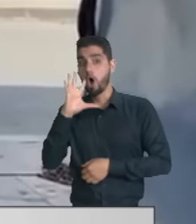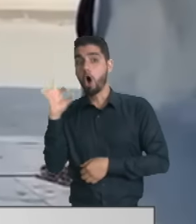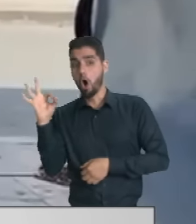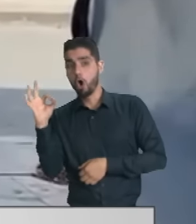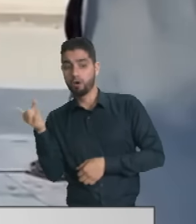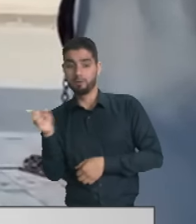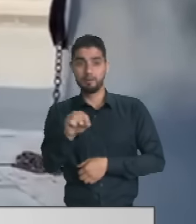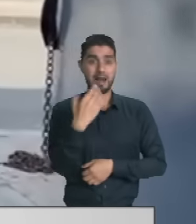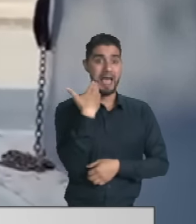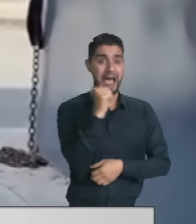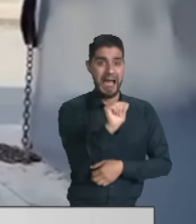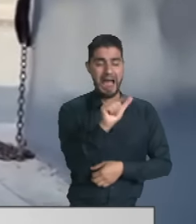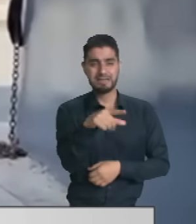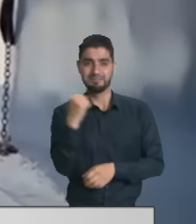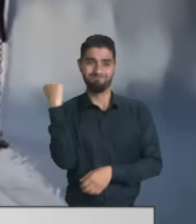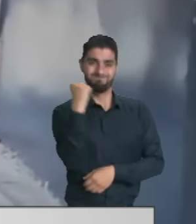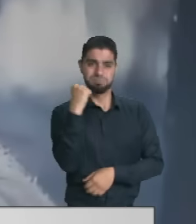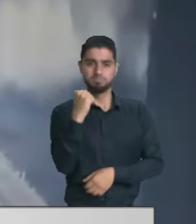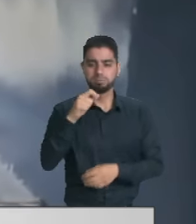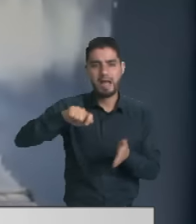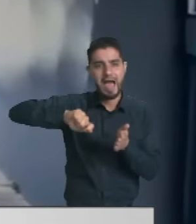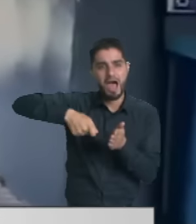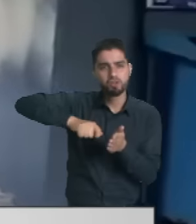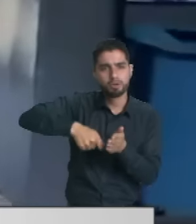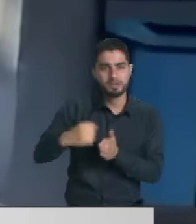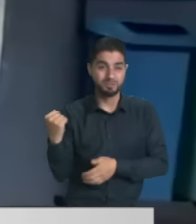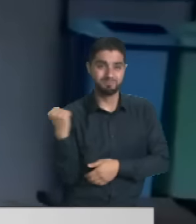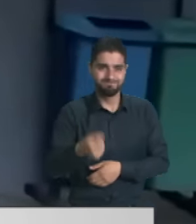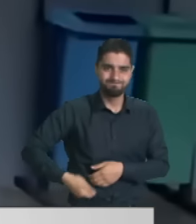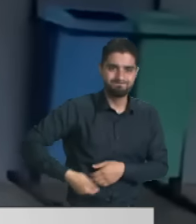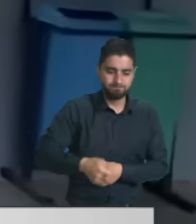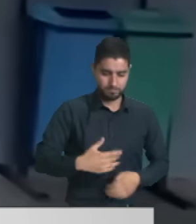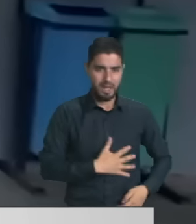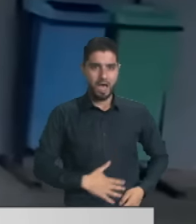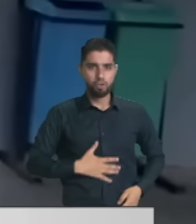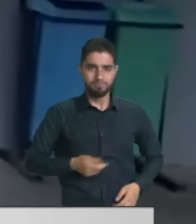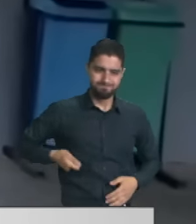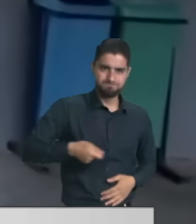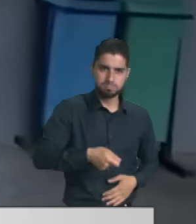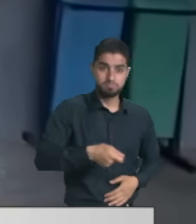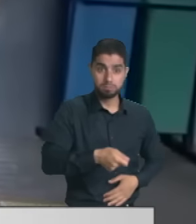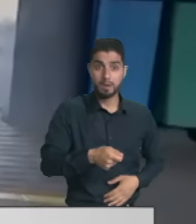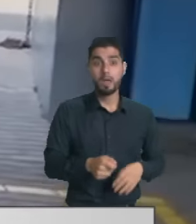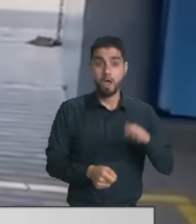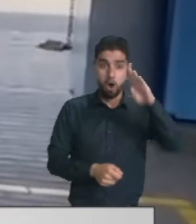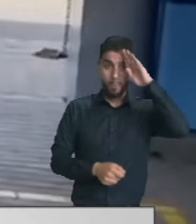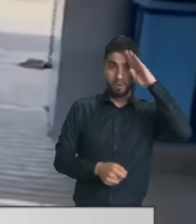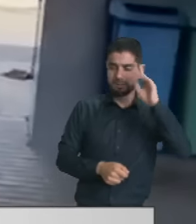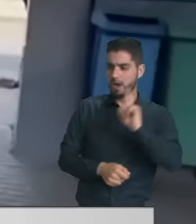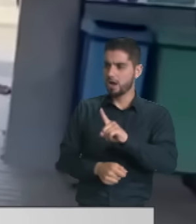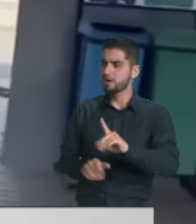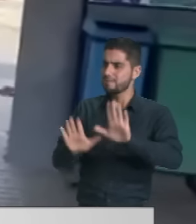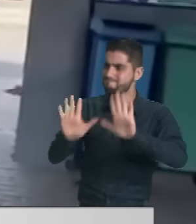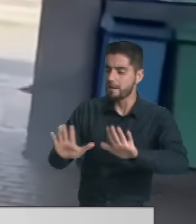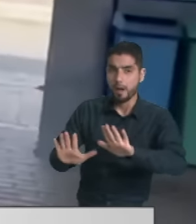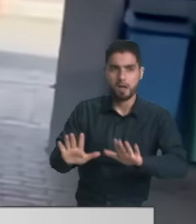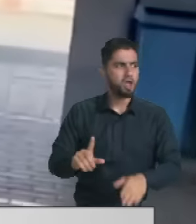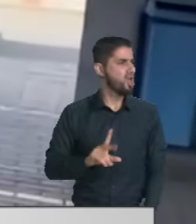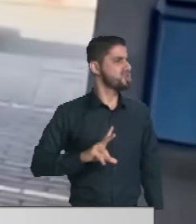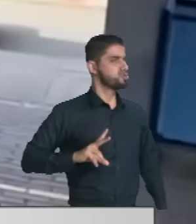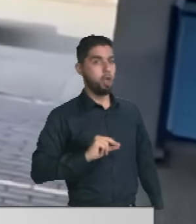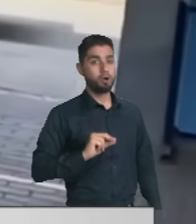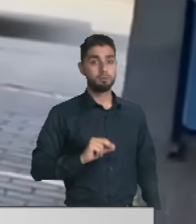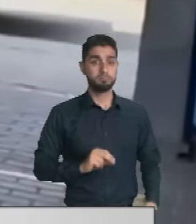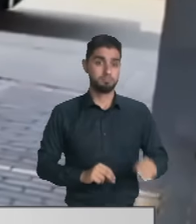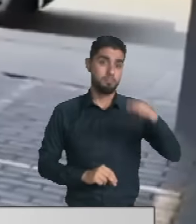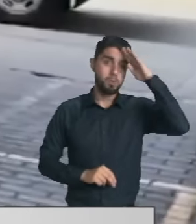atornillador, generándole graves lesiones en su abdomen. Los uniformados le indicaron al agresor que soltara a la víctima, pero este al negarse obliga a los uniformados a